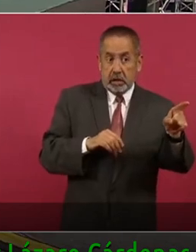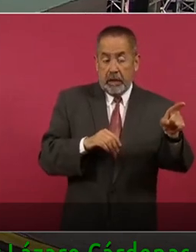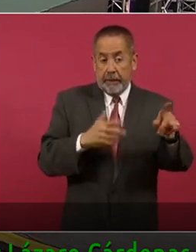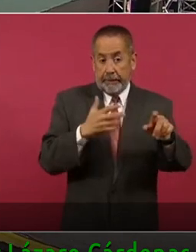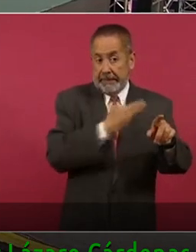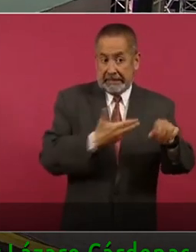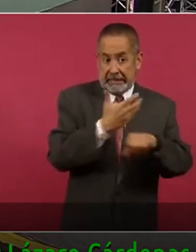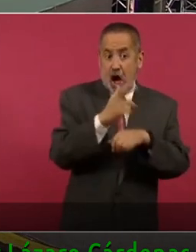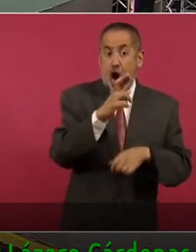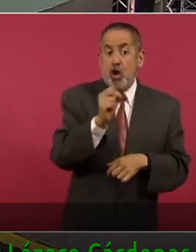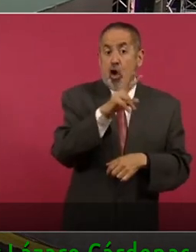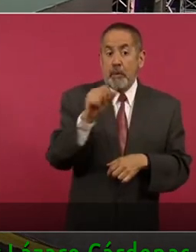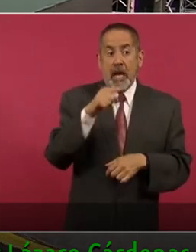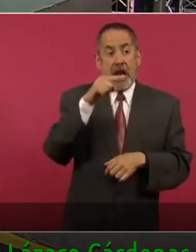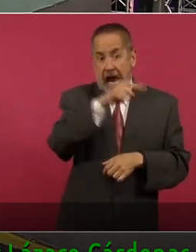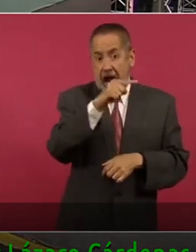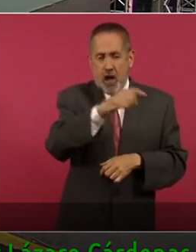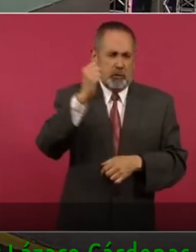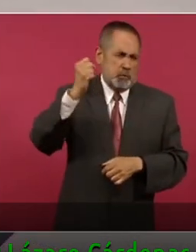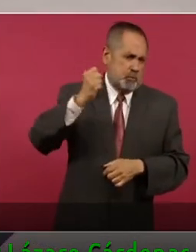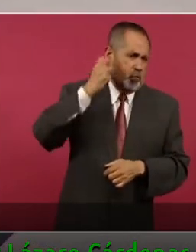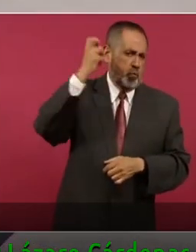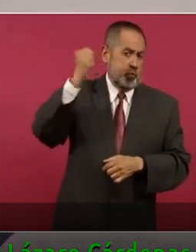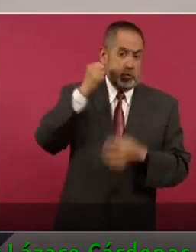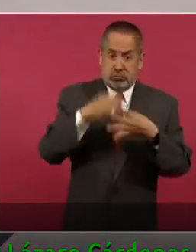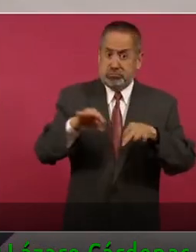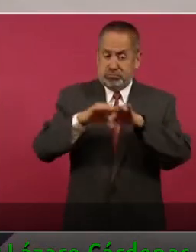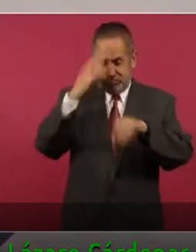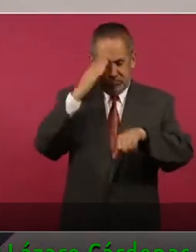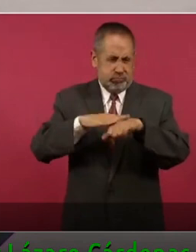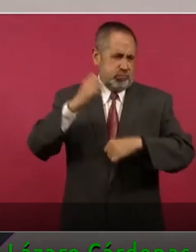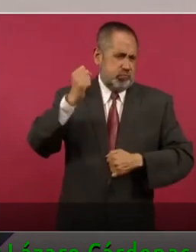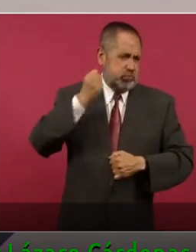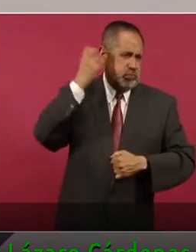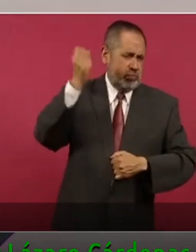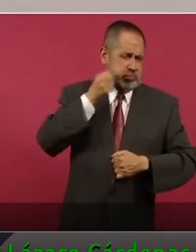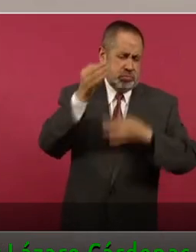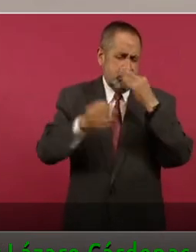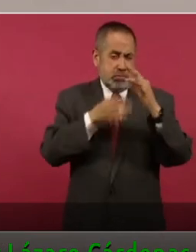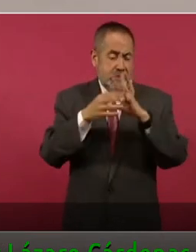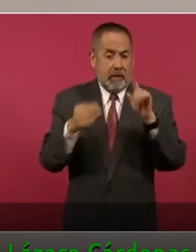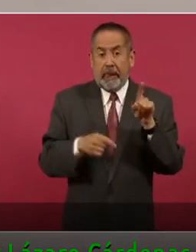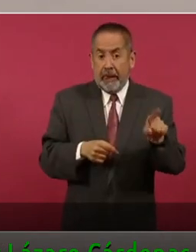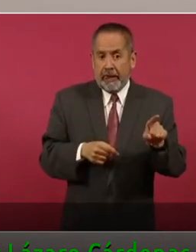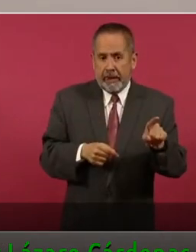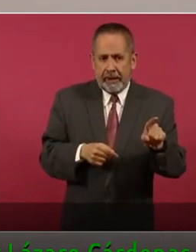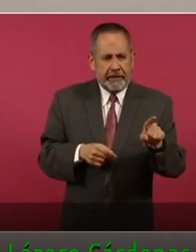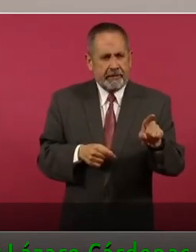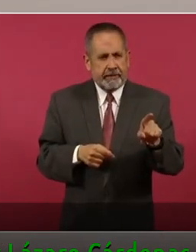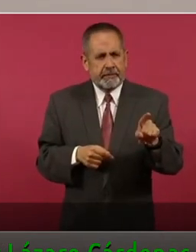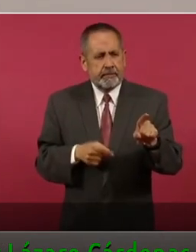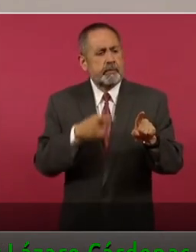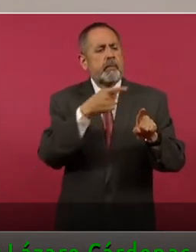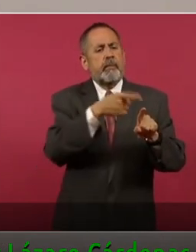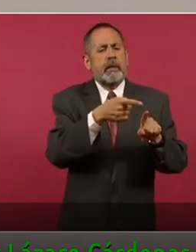que en un discurso memorable que es el antecedente de